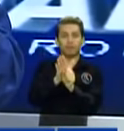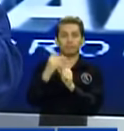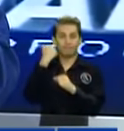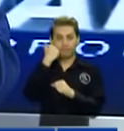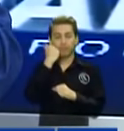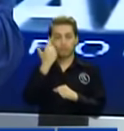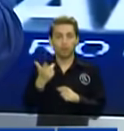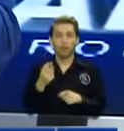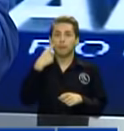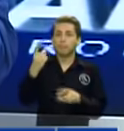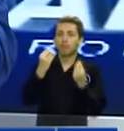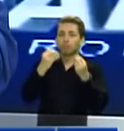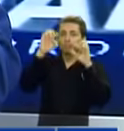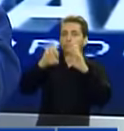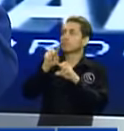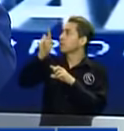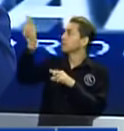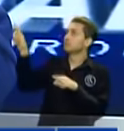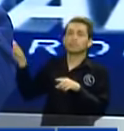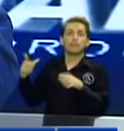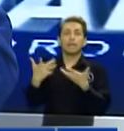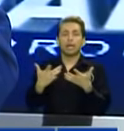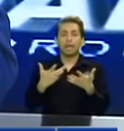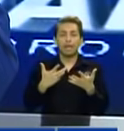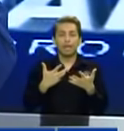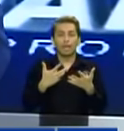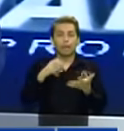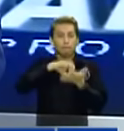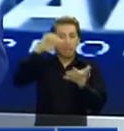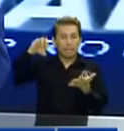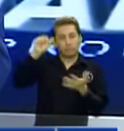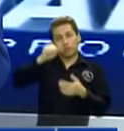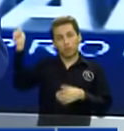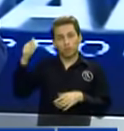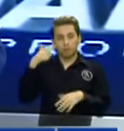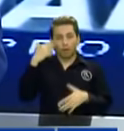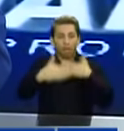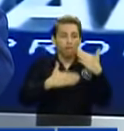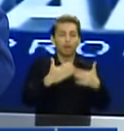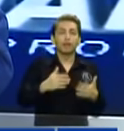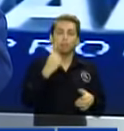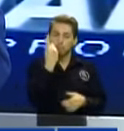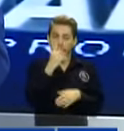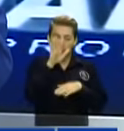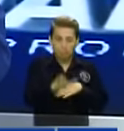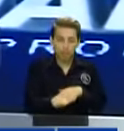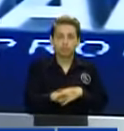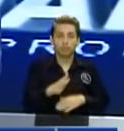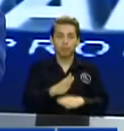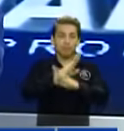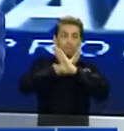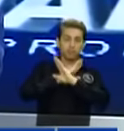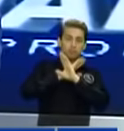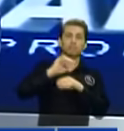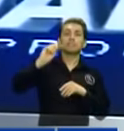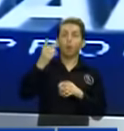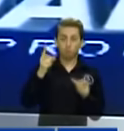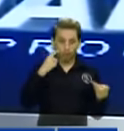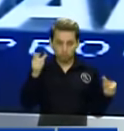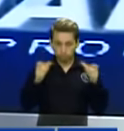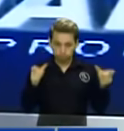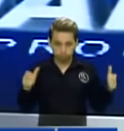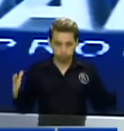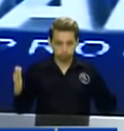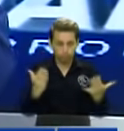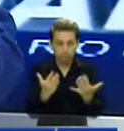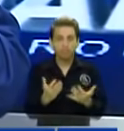ya entraron en la tercera fase, porque la primera era prevención, la segunda contención y la tercera mitigación. Nosotros seguimos todavía en la